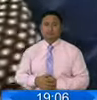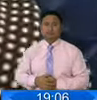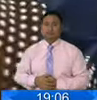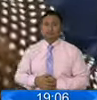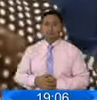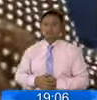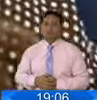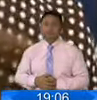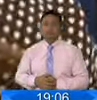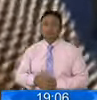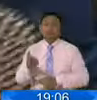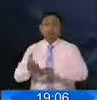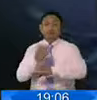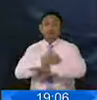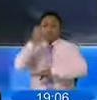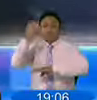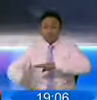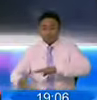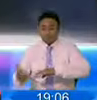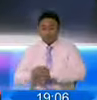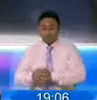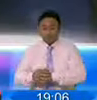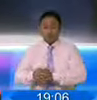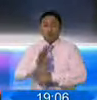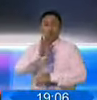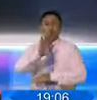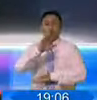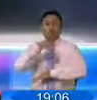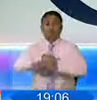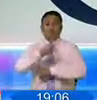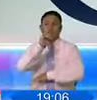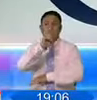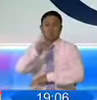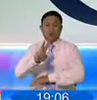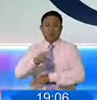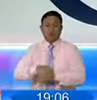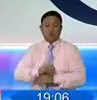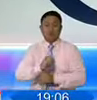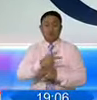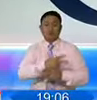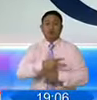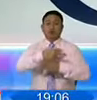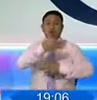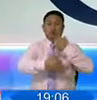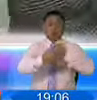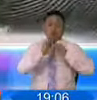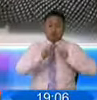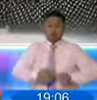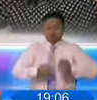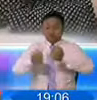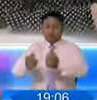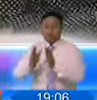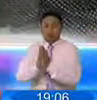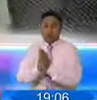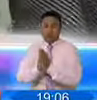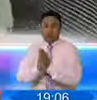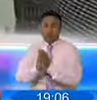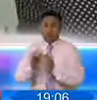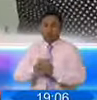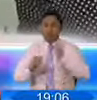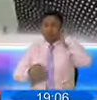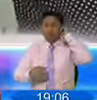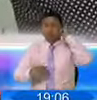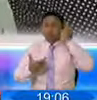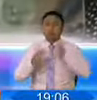una hora antes que culmine el plazo es decir a las 16 horas de este viernes el consejo de la judicatura presentó el recurso de revisión como parte del